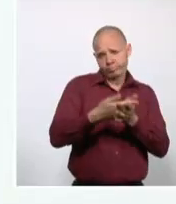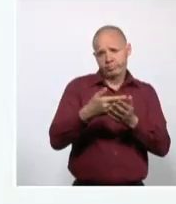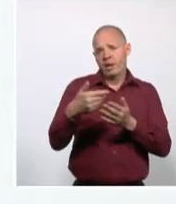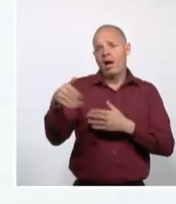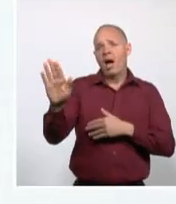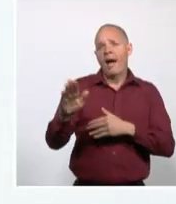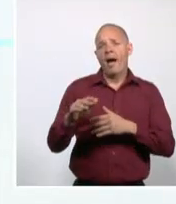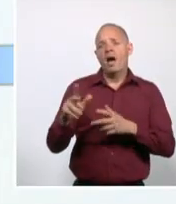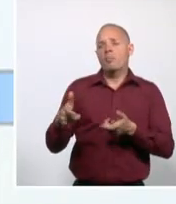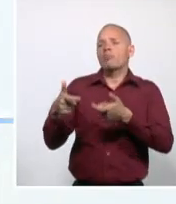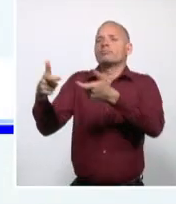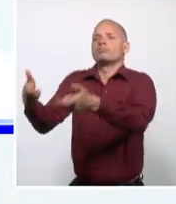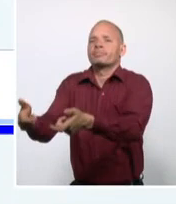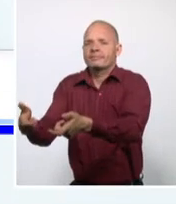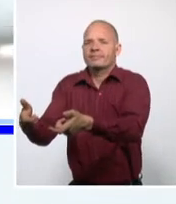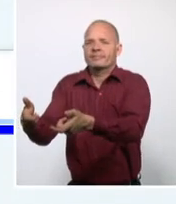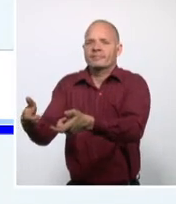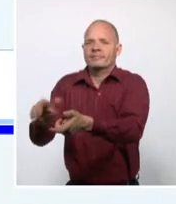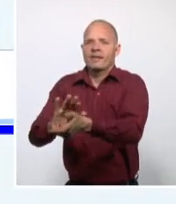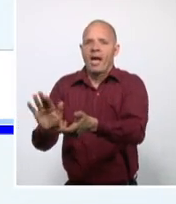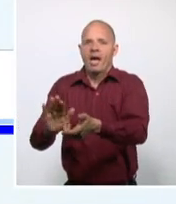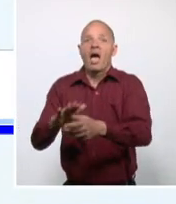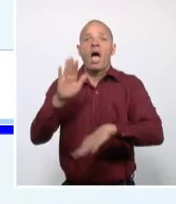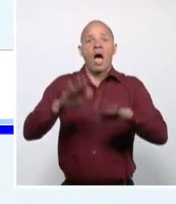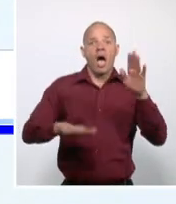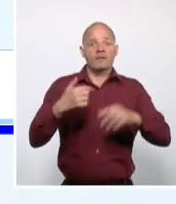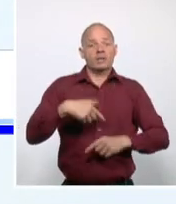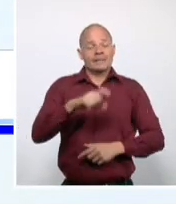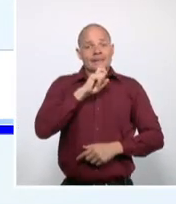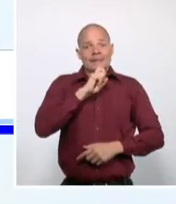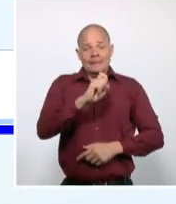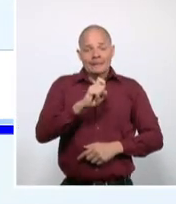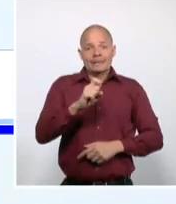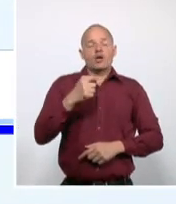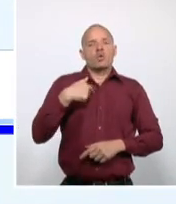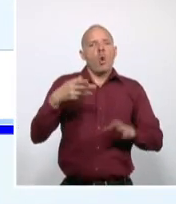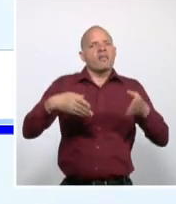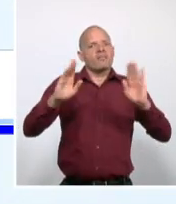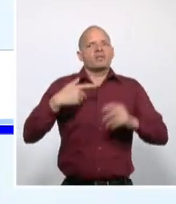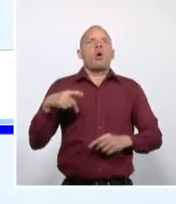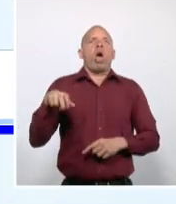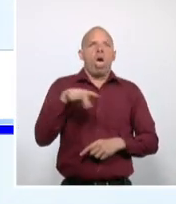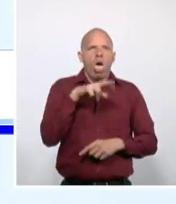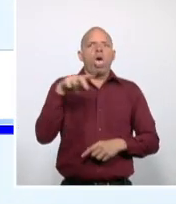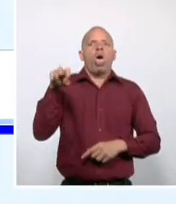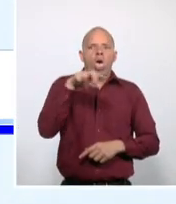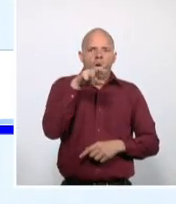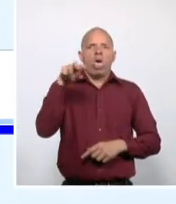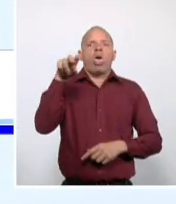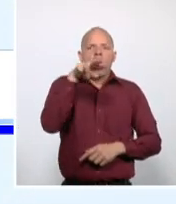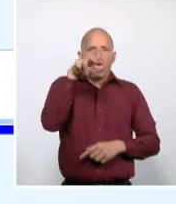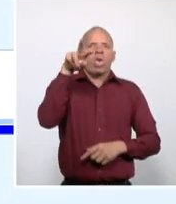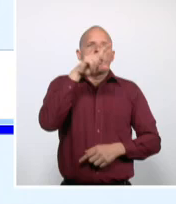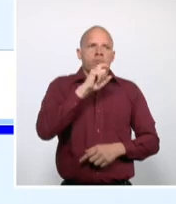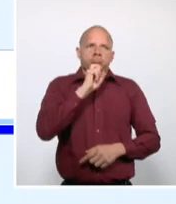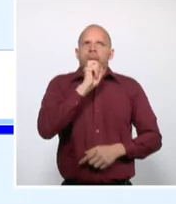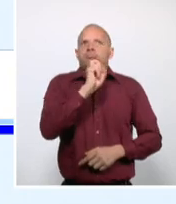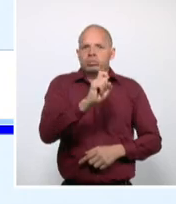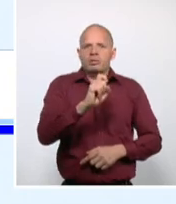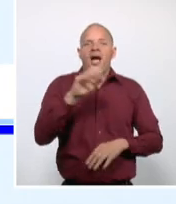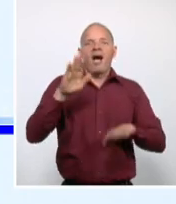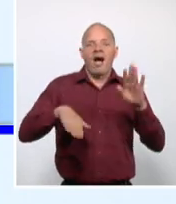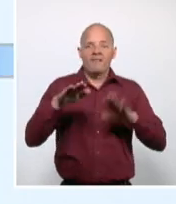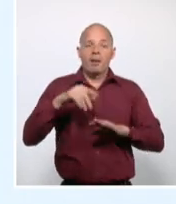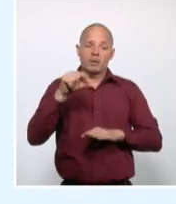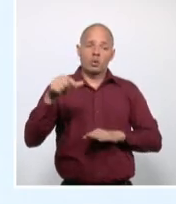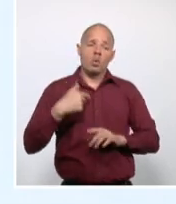8, hay veces que tenemos que subir cuarto, quinto piso, apartamentos que cuentan con 2 comensales, otros cuentan con 1. Yo